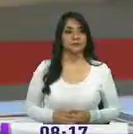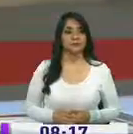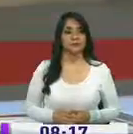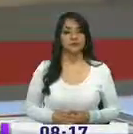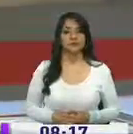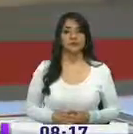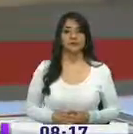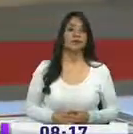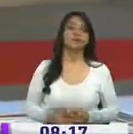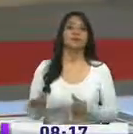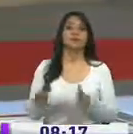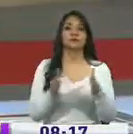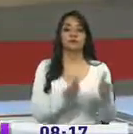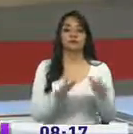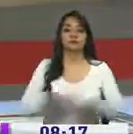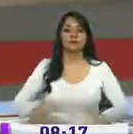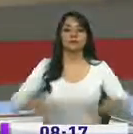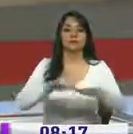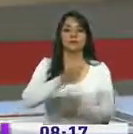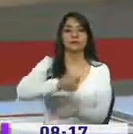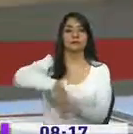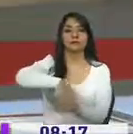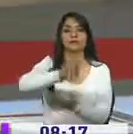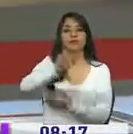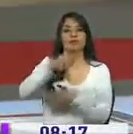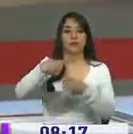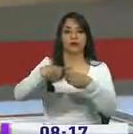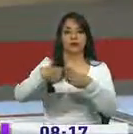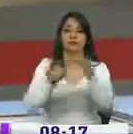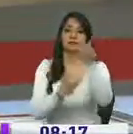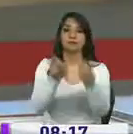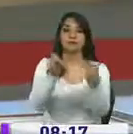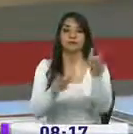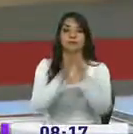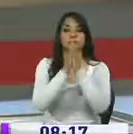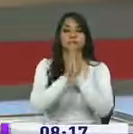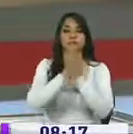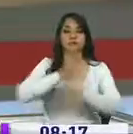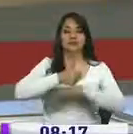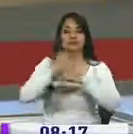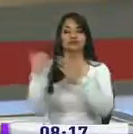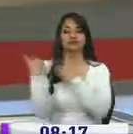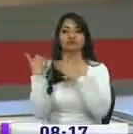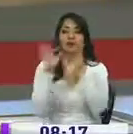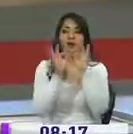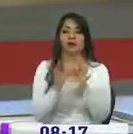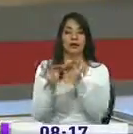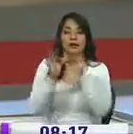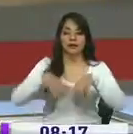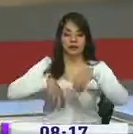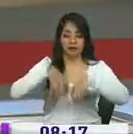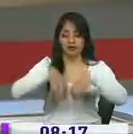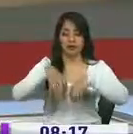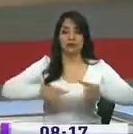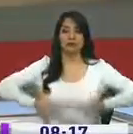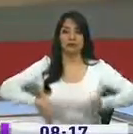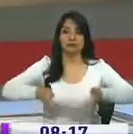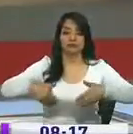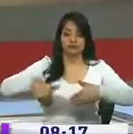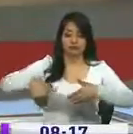y ahora nos vamos hasta el sector de solanda al sur de quito y los moradores solicitan las autoridades competentes la reparación de los adoquines de uno de los